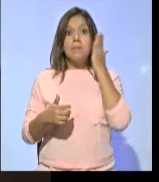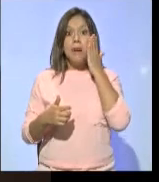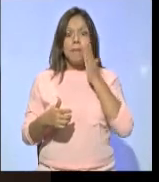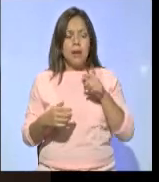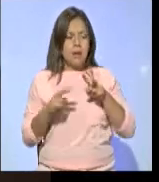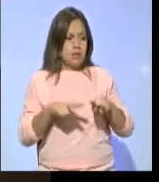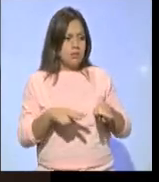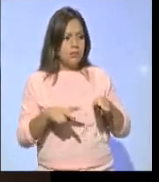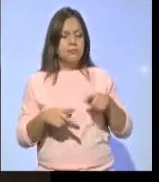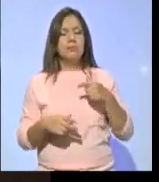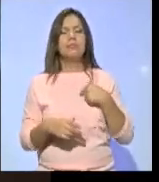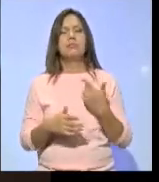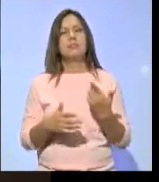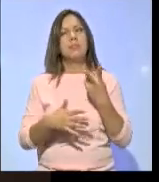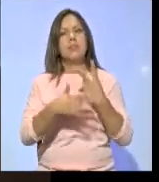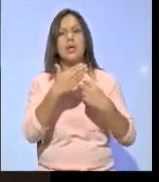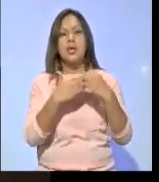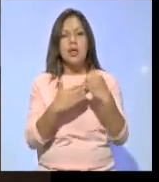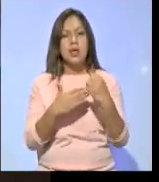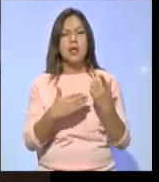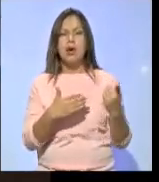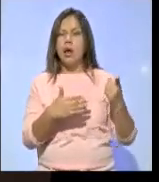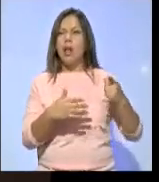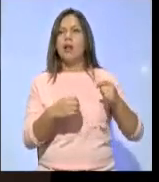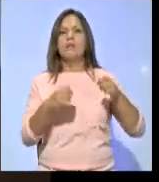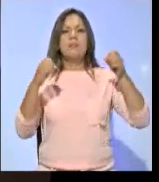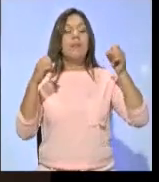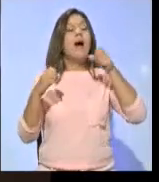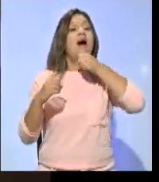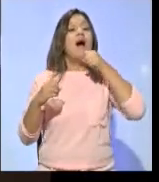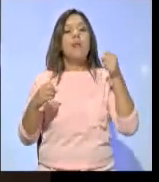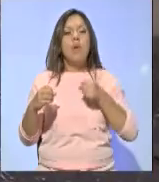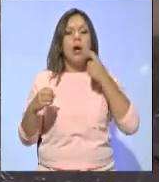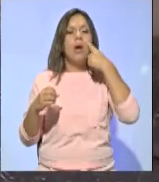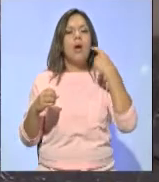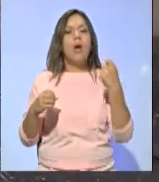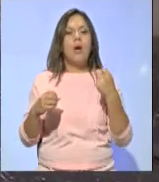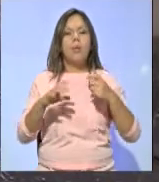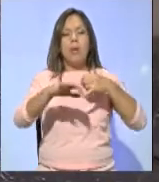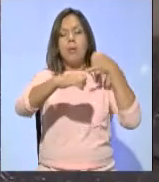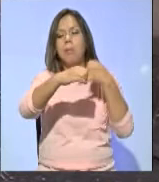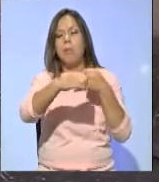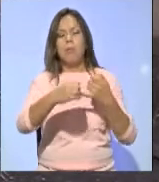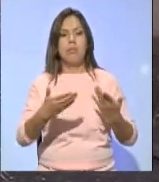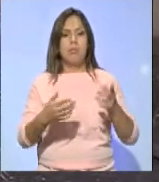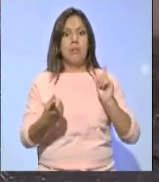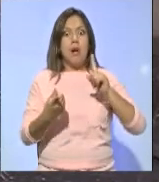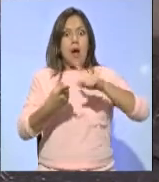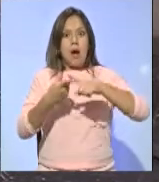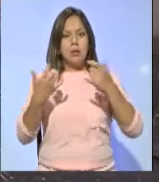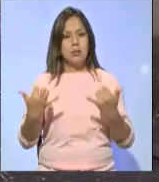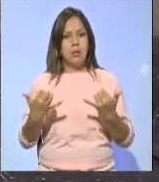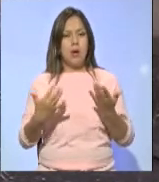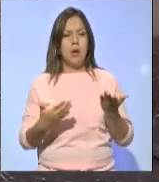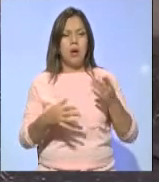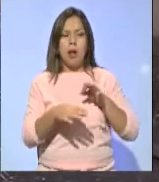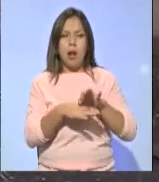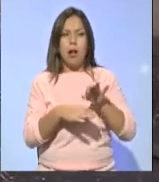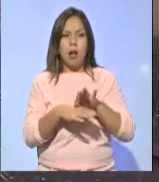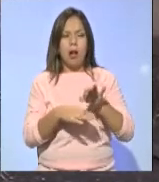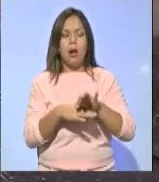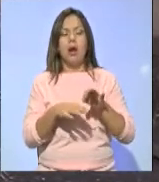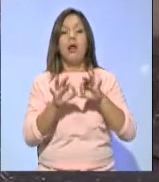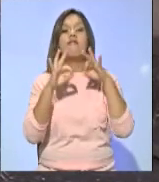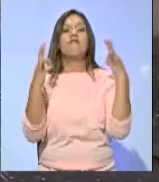testigo contó cómo su hijo fue víctima de abuso sexual por parte de su abuelo paterno y que hasta el día de hoy son perseguidos constantemente por